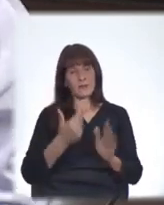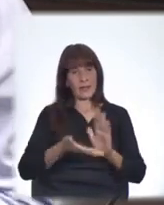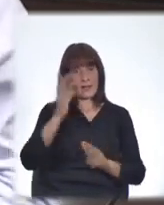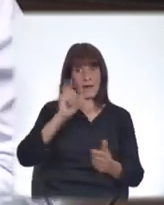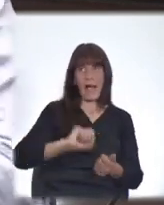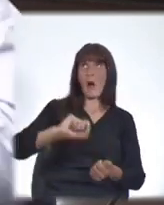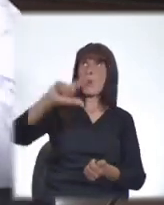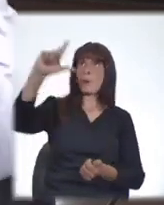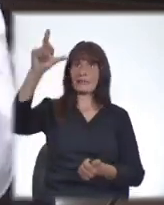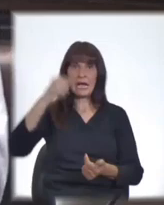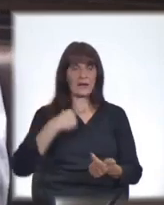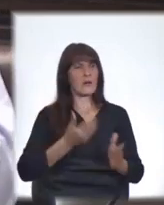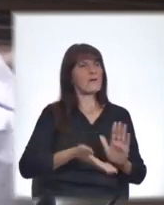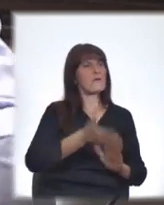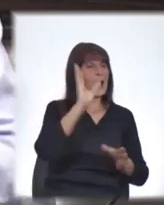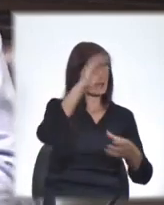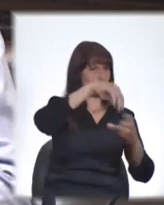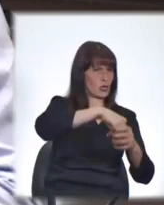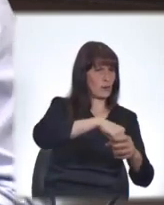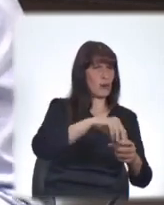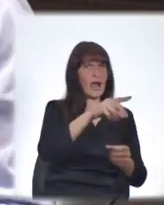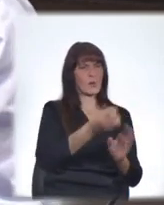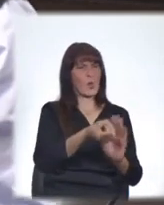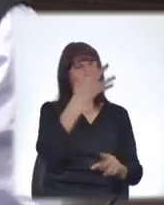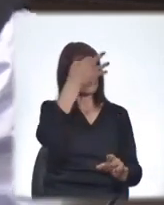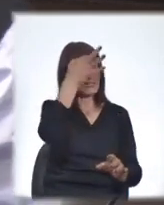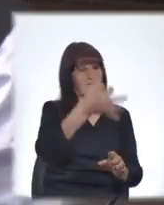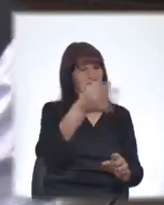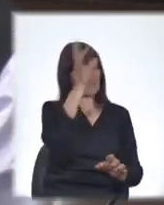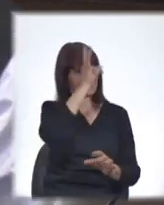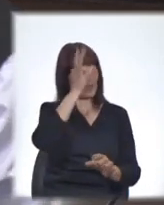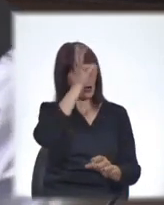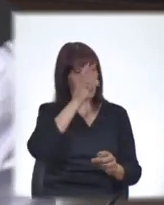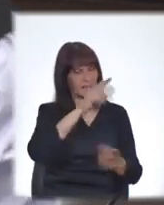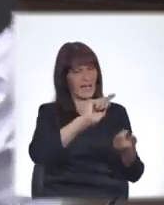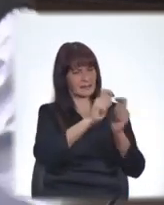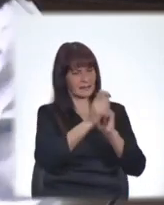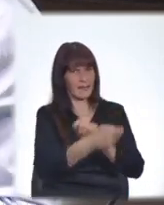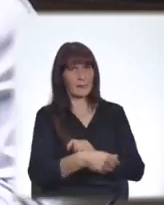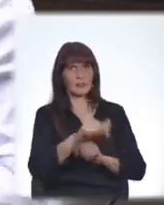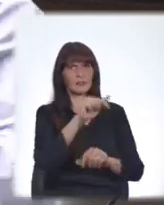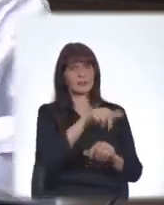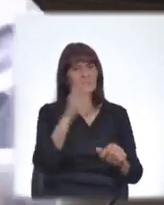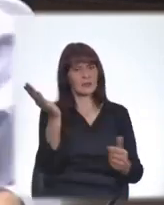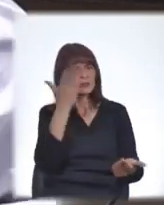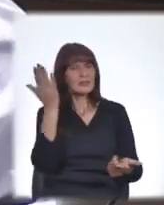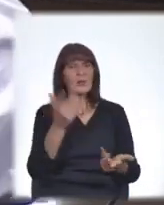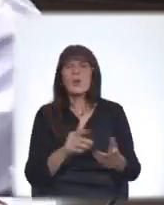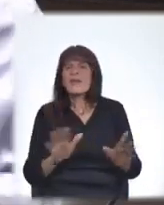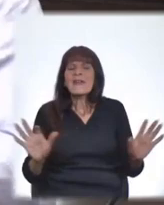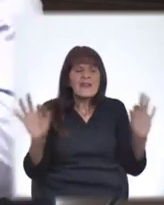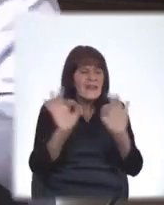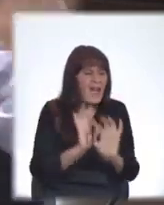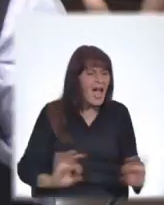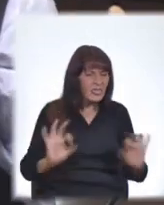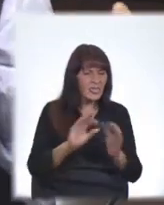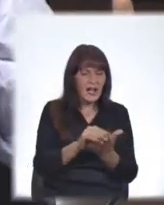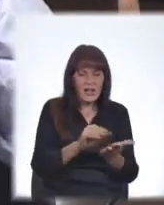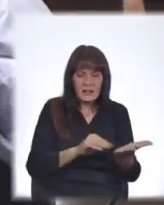las capacidades productivas, vamos a incorporar nueva ciencia y nueva tecnología e innovación en nuestro aparato productivo. Nada de eso está